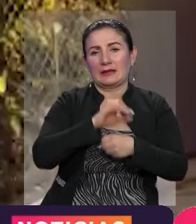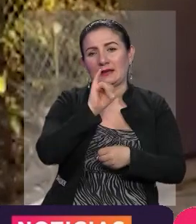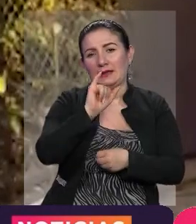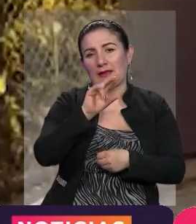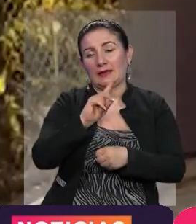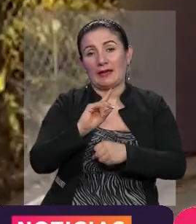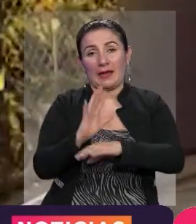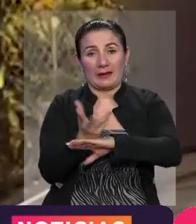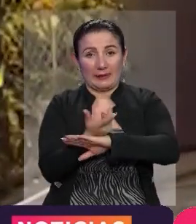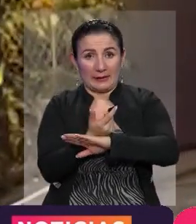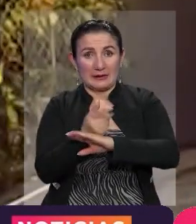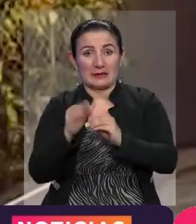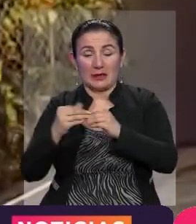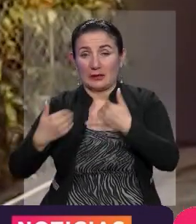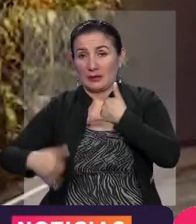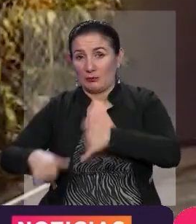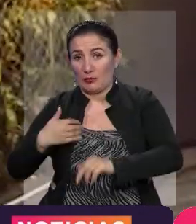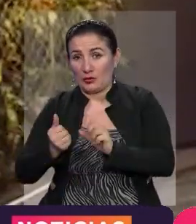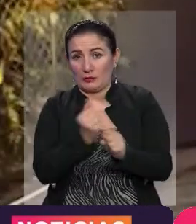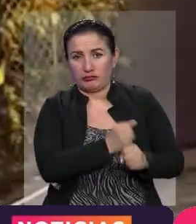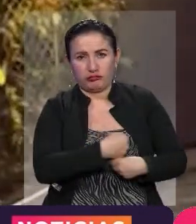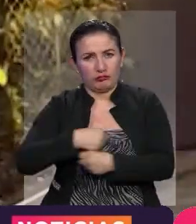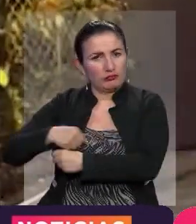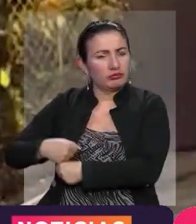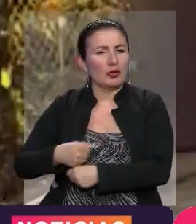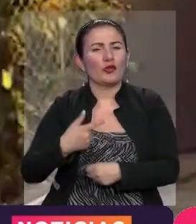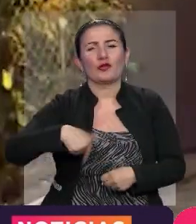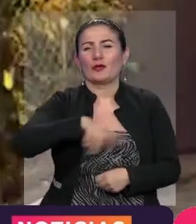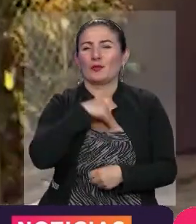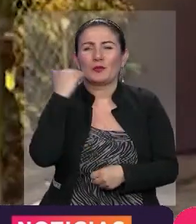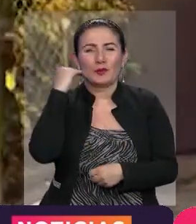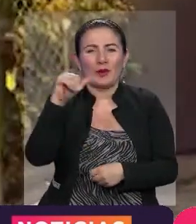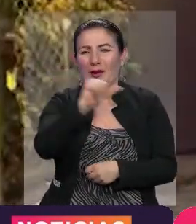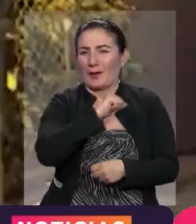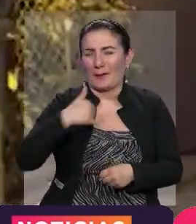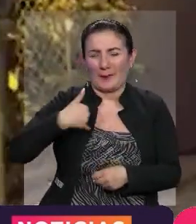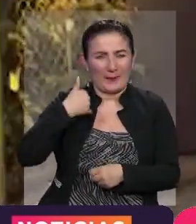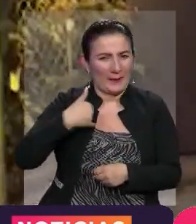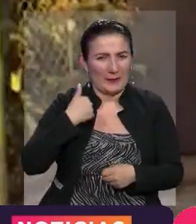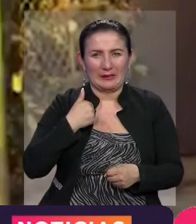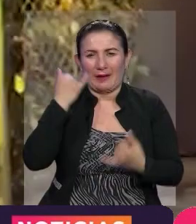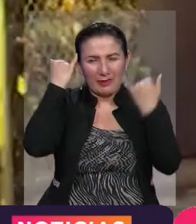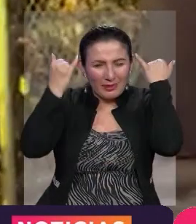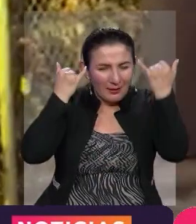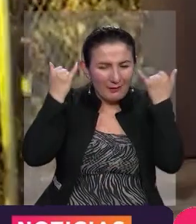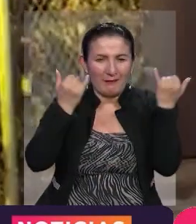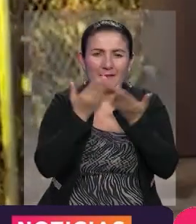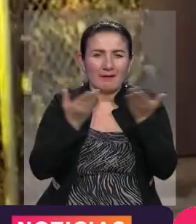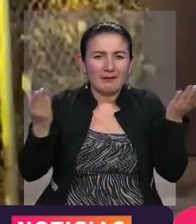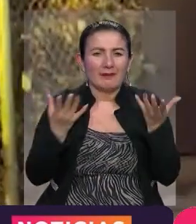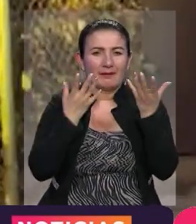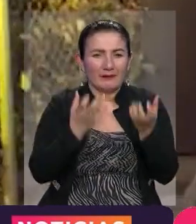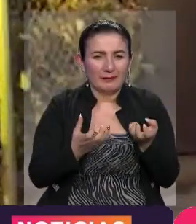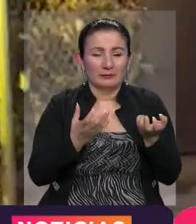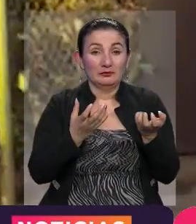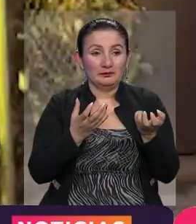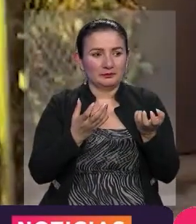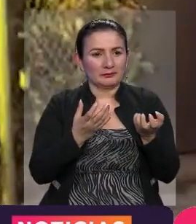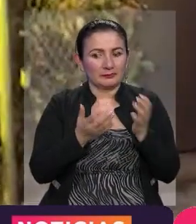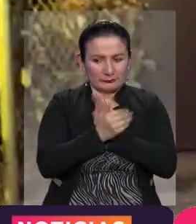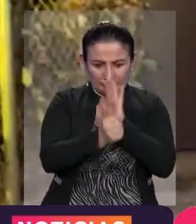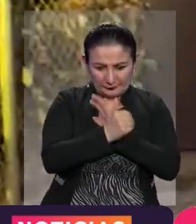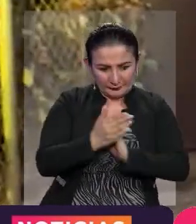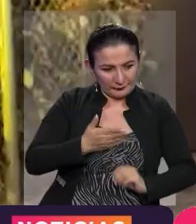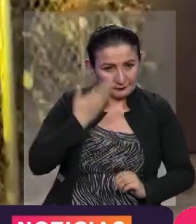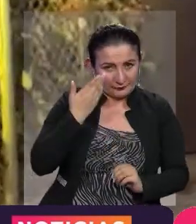artes y el sector cultura recreación y deporte a las mujeres de Bogotá jóvenes creativas que tienen un